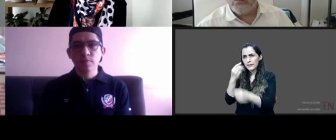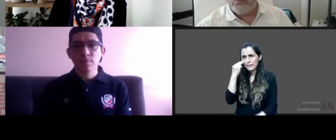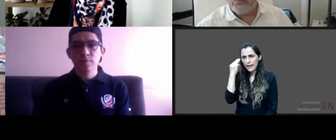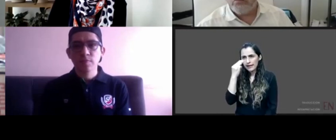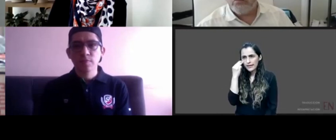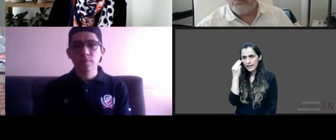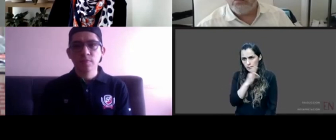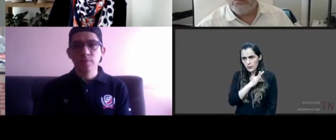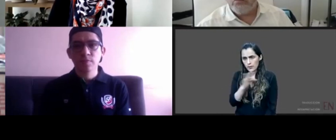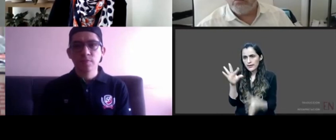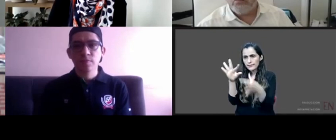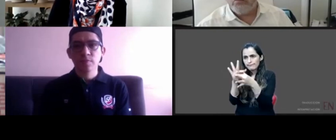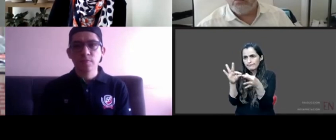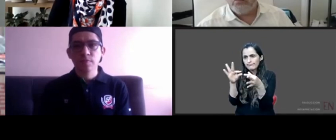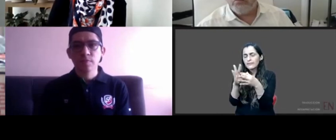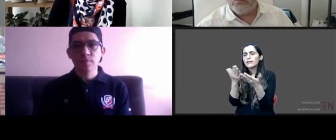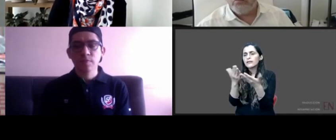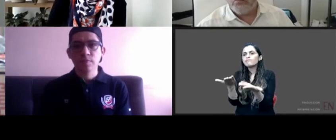ronda